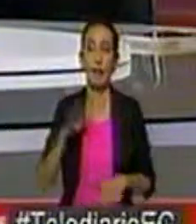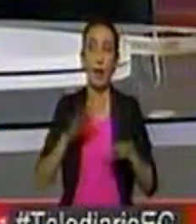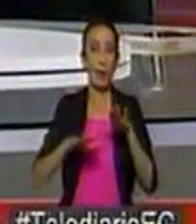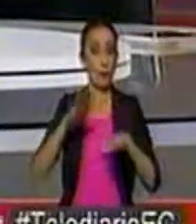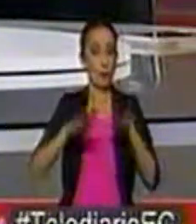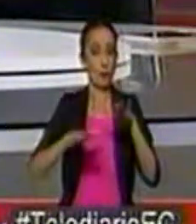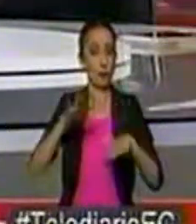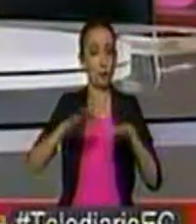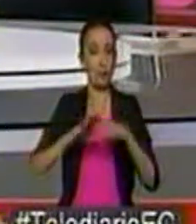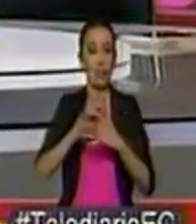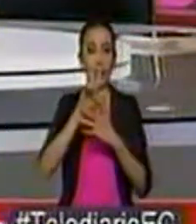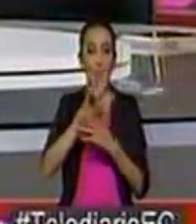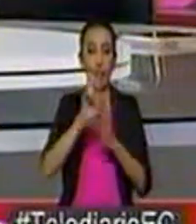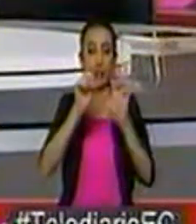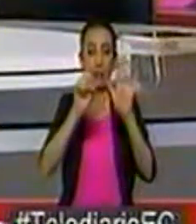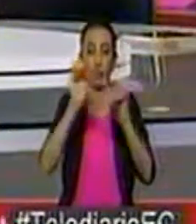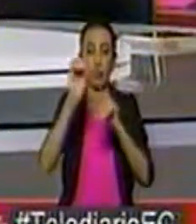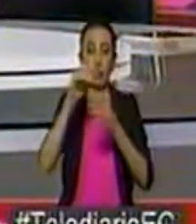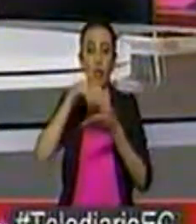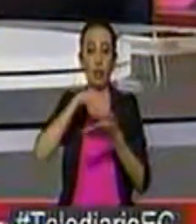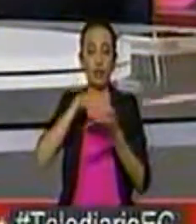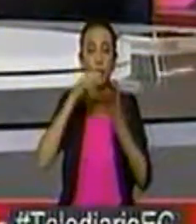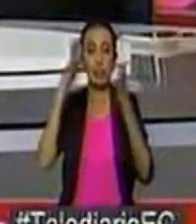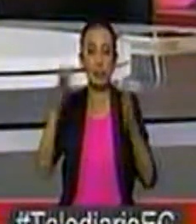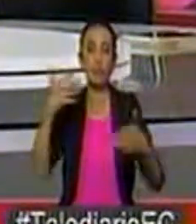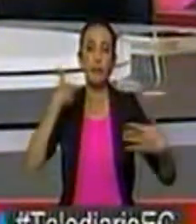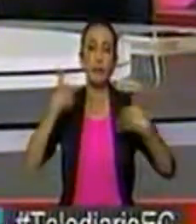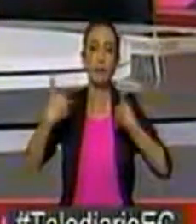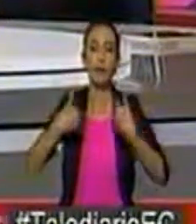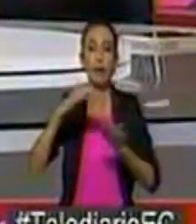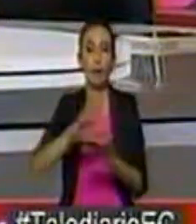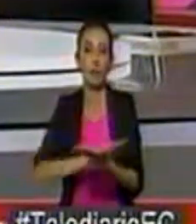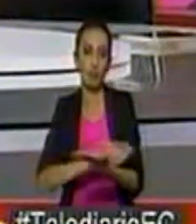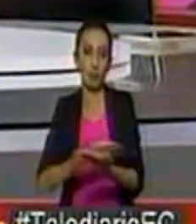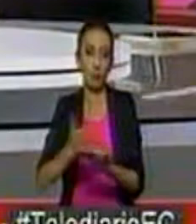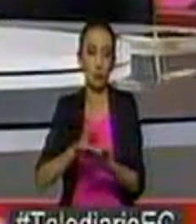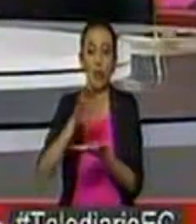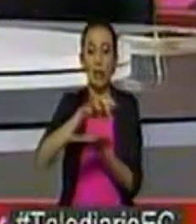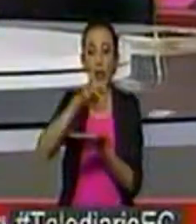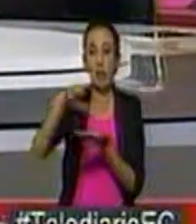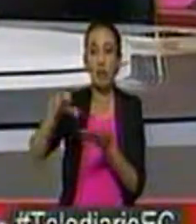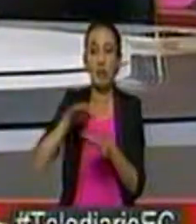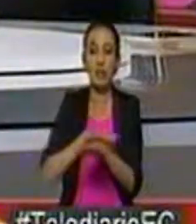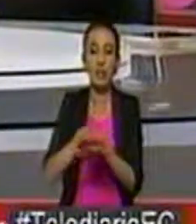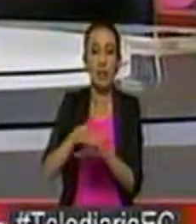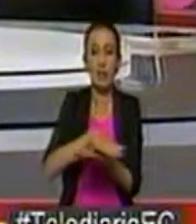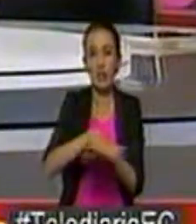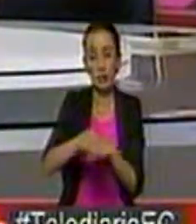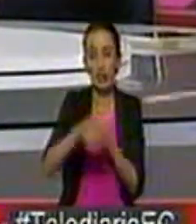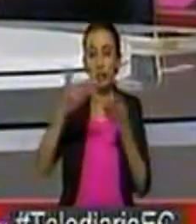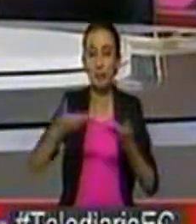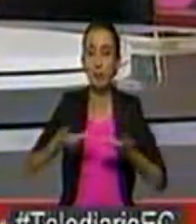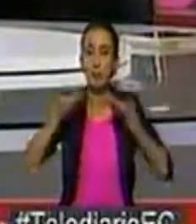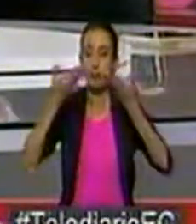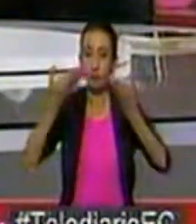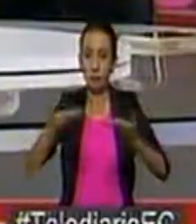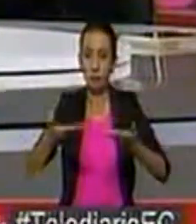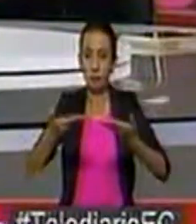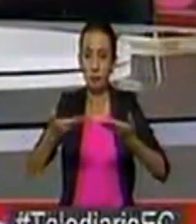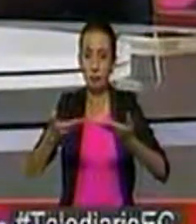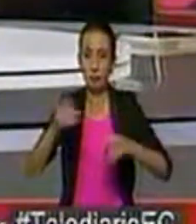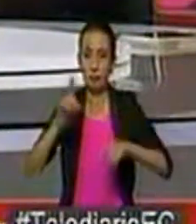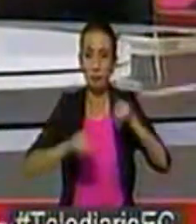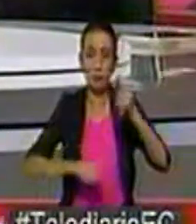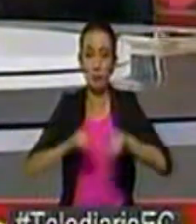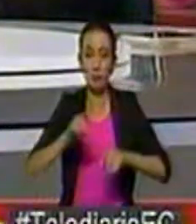Aproximadamente 360 estudiantes de artes musicales y escénicas en la provincia de Los Ríos se benefician con la entrega de